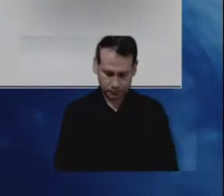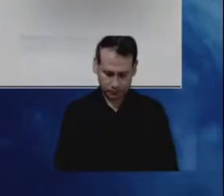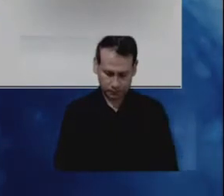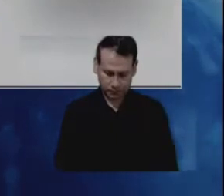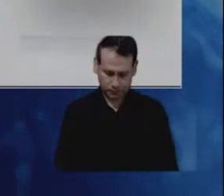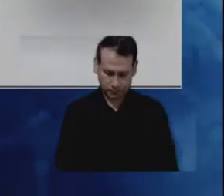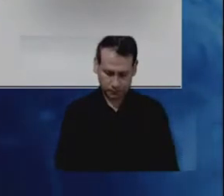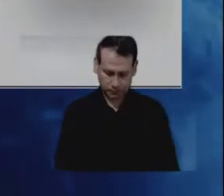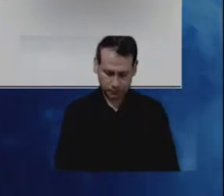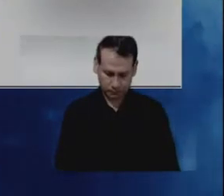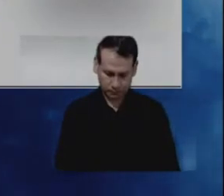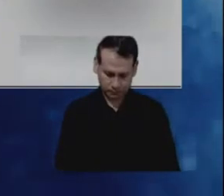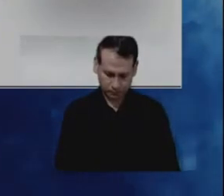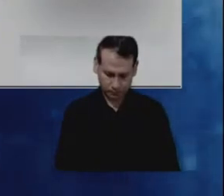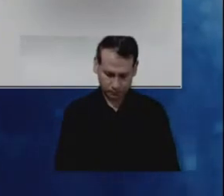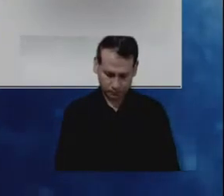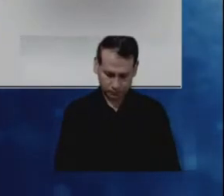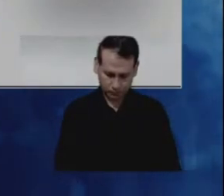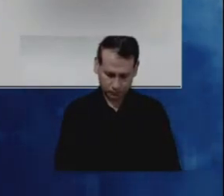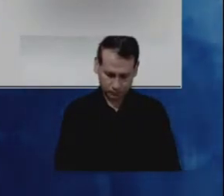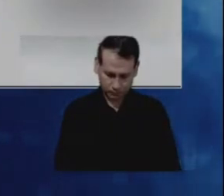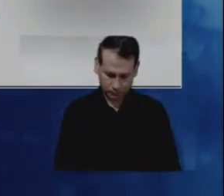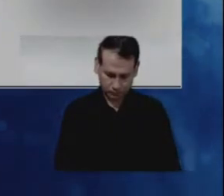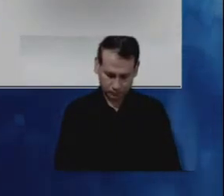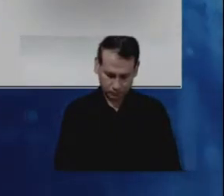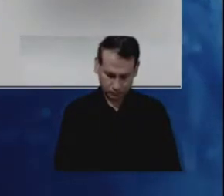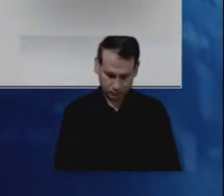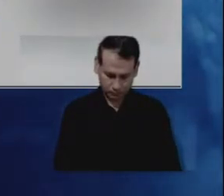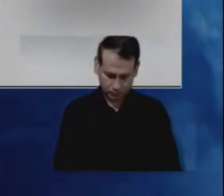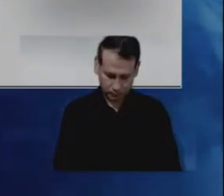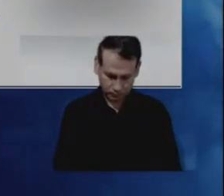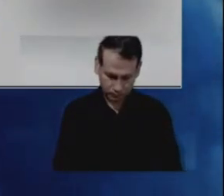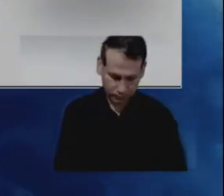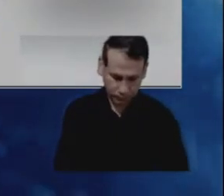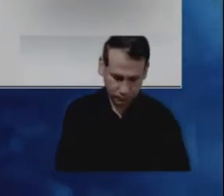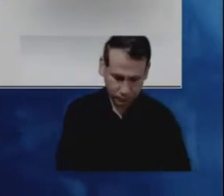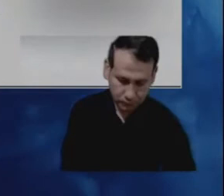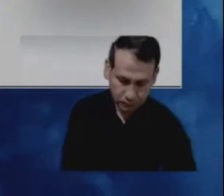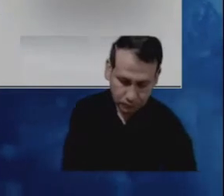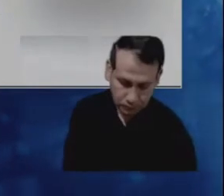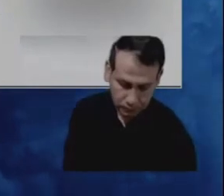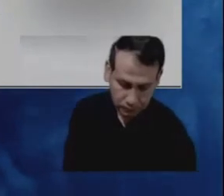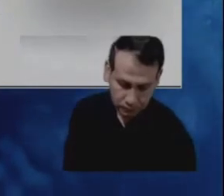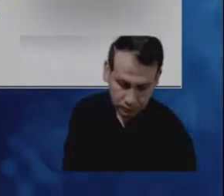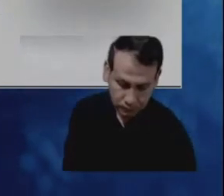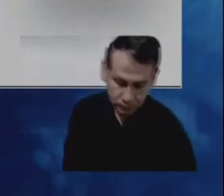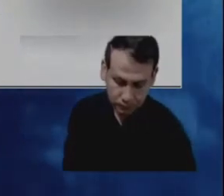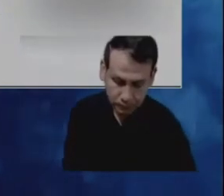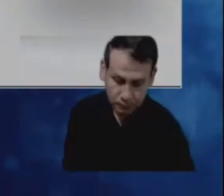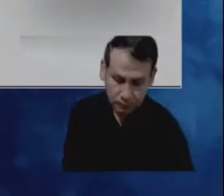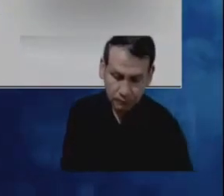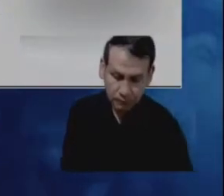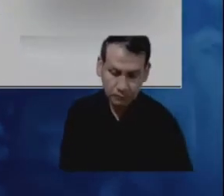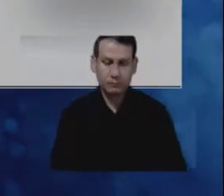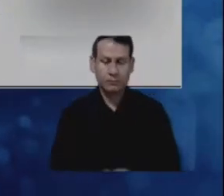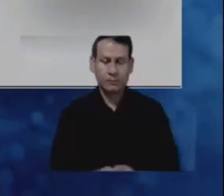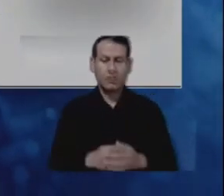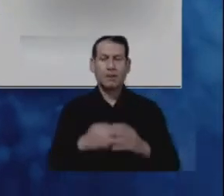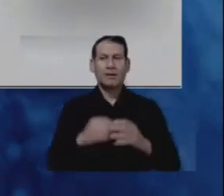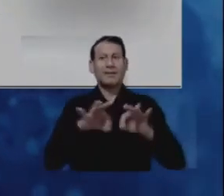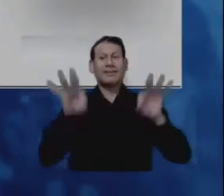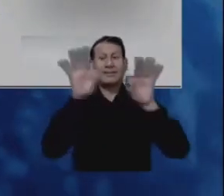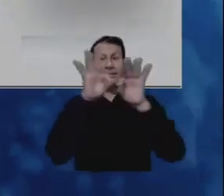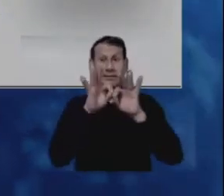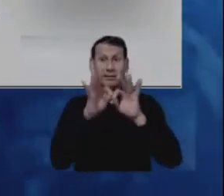Tal como se mencionó en los paneles de esta mañana, la necesidad de contar con una mayor disponibilidad de espectro, y como lo